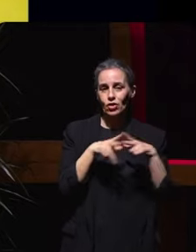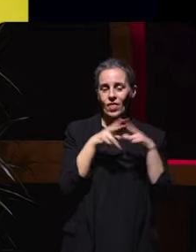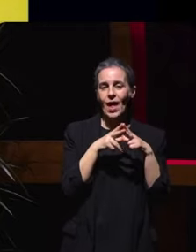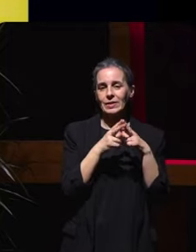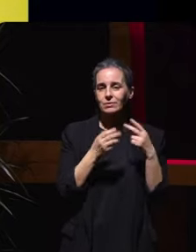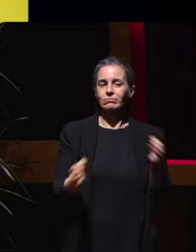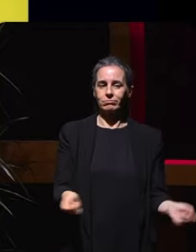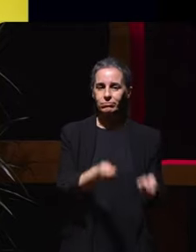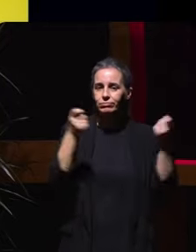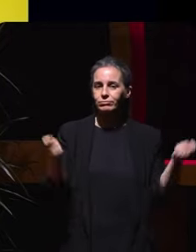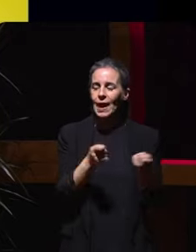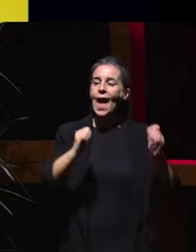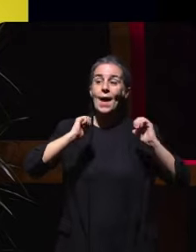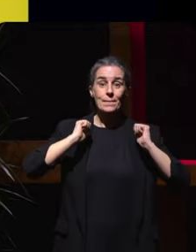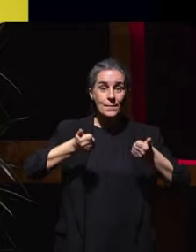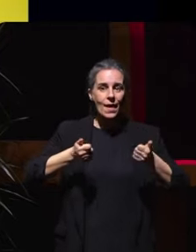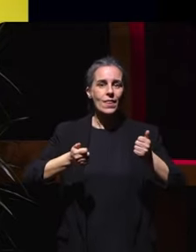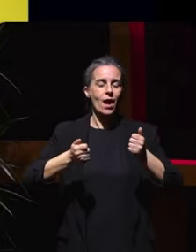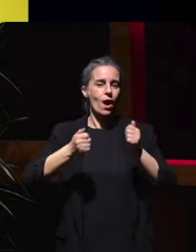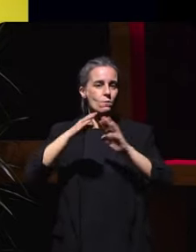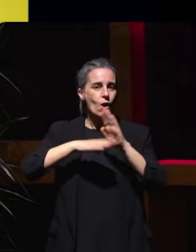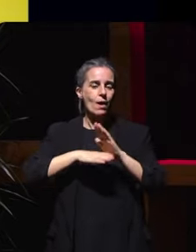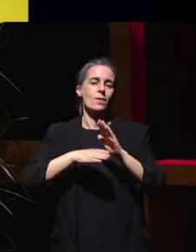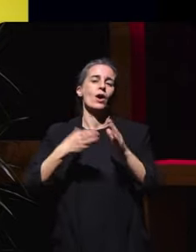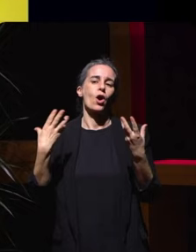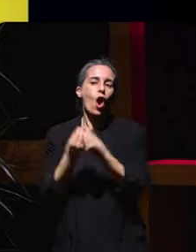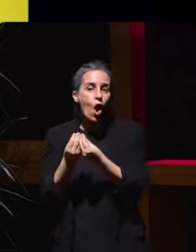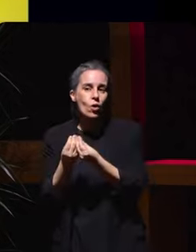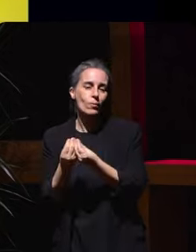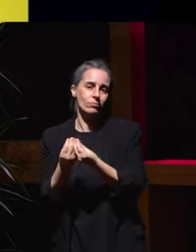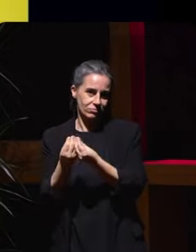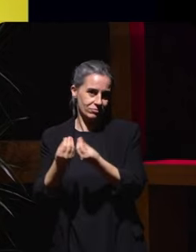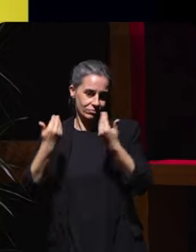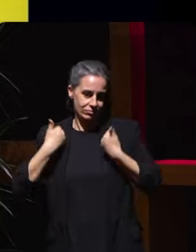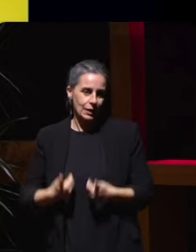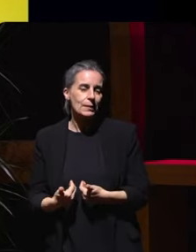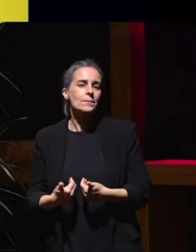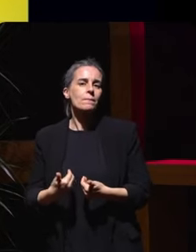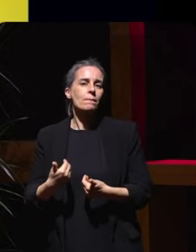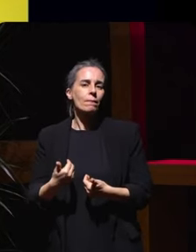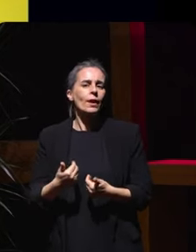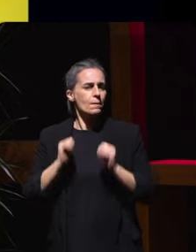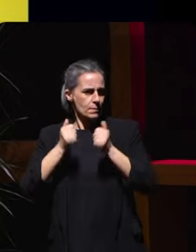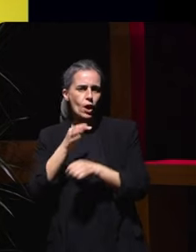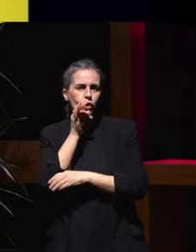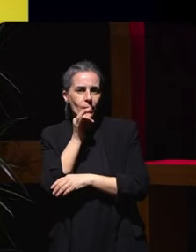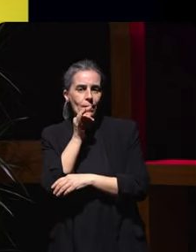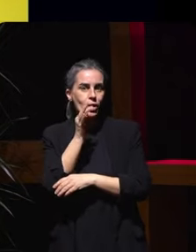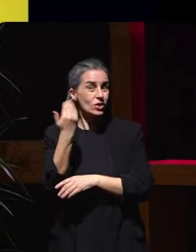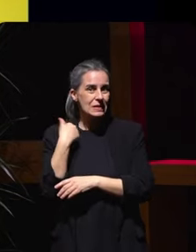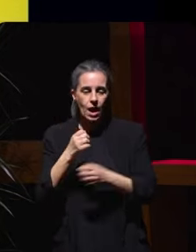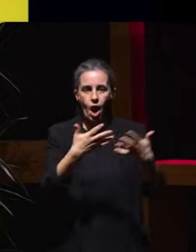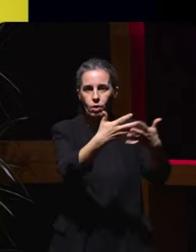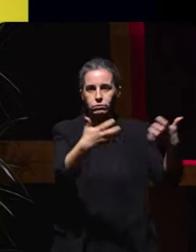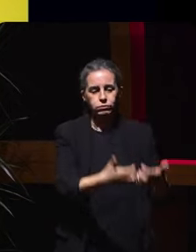con... En esa oportunidad era con Marta Casas. No había empezado el programa y ya directamente habían llegado algunos comentarios